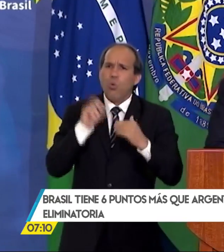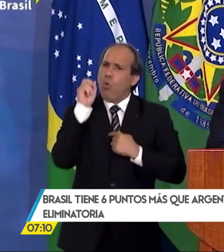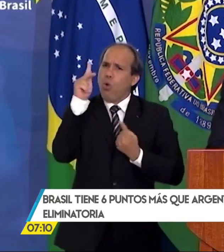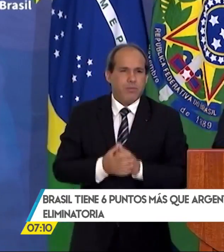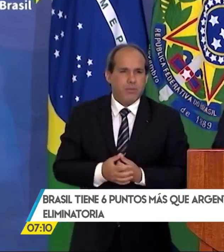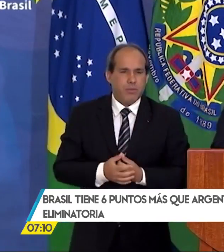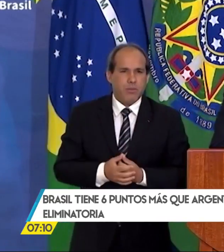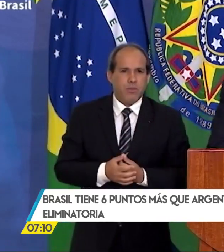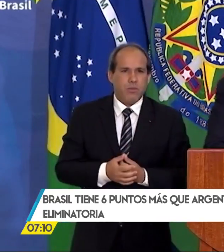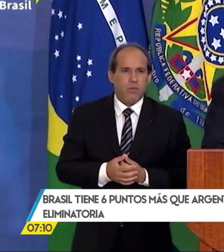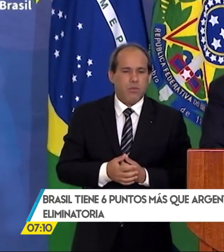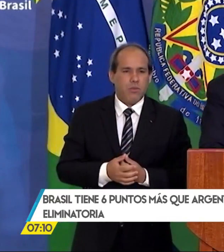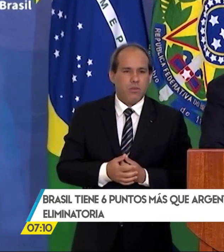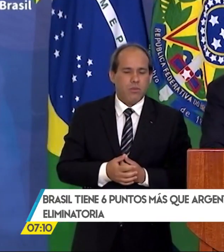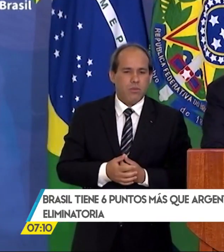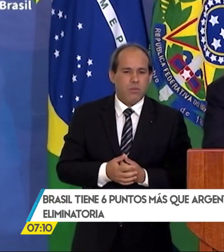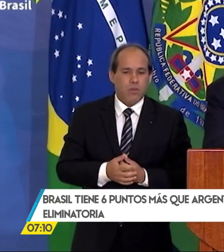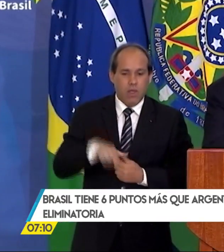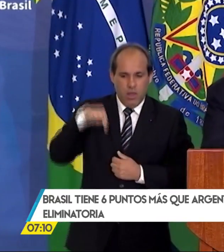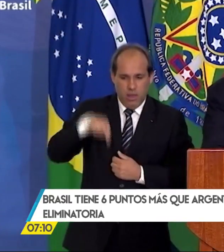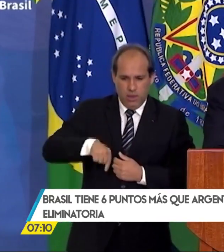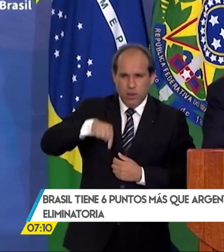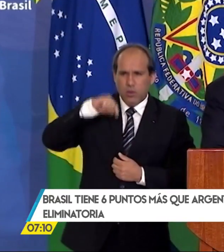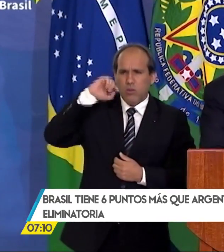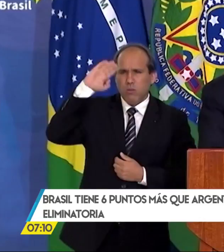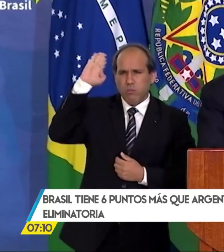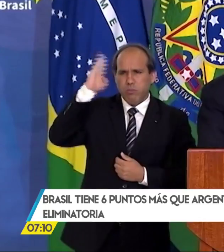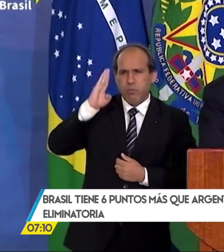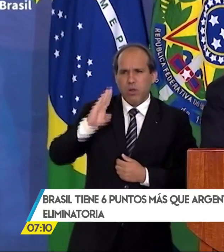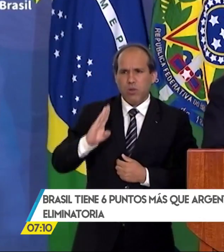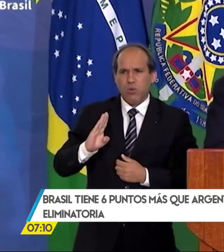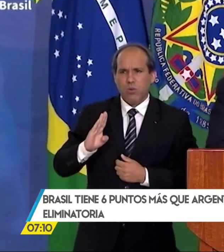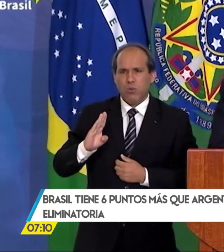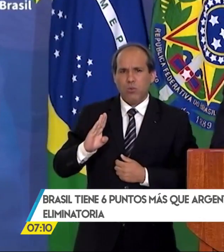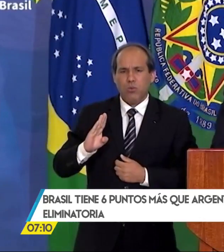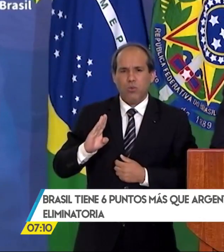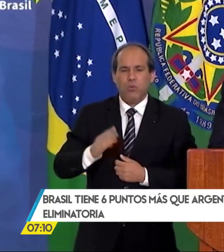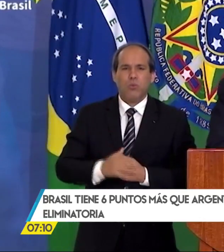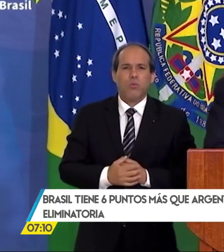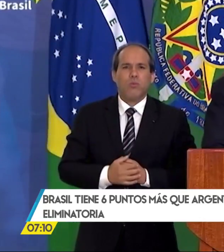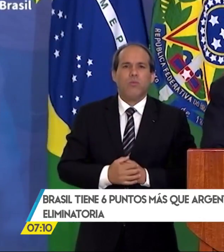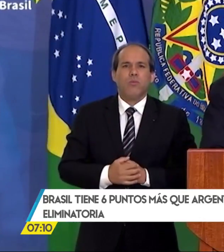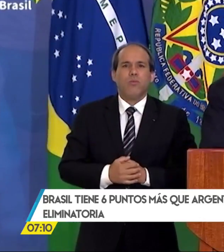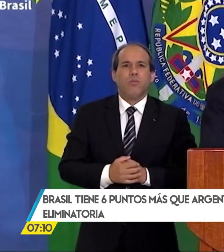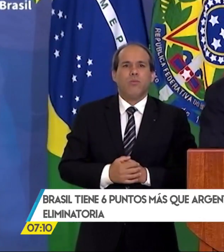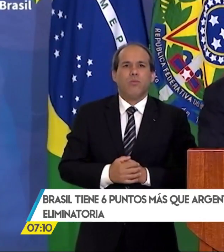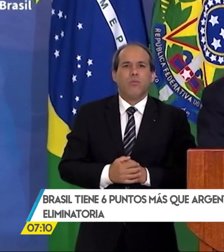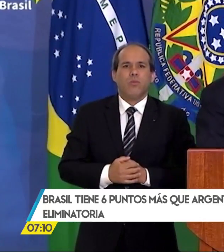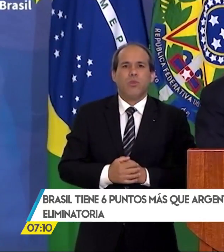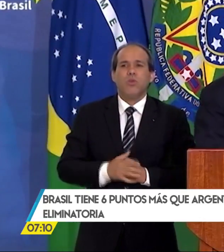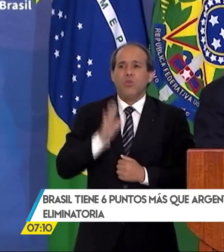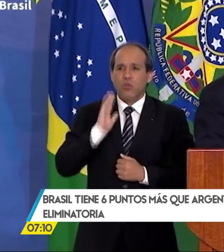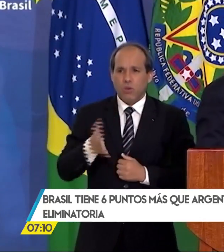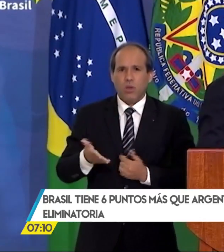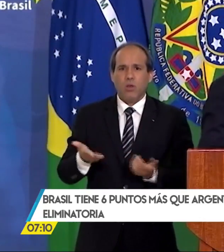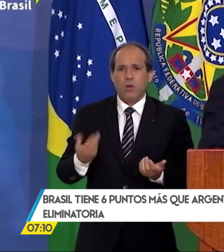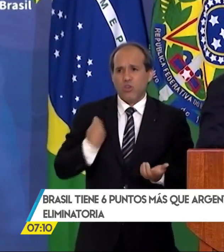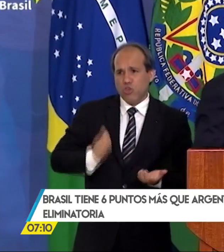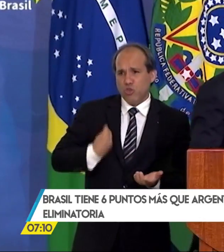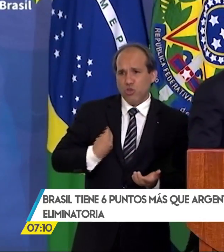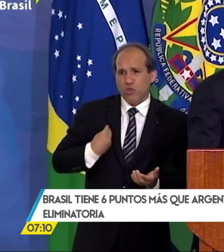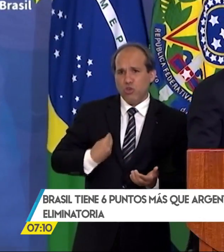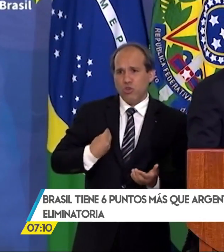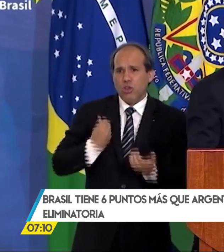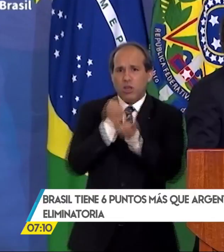la molestia de altos dirigentes del fútbol brasileño. Los jugadores también se apartaron de cualquier discusión política sobre la realización de la